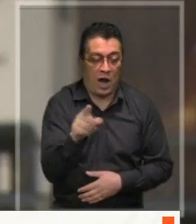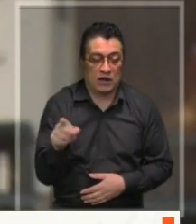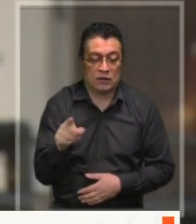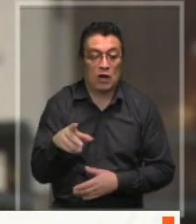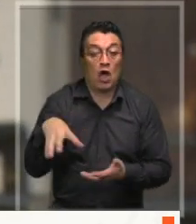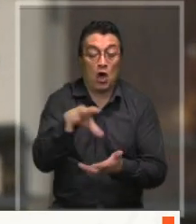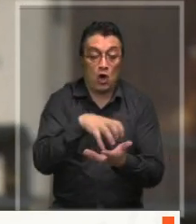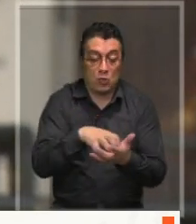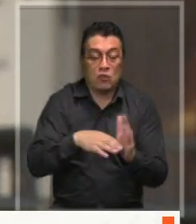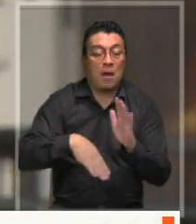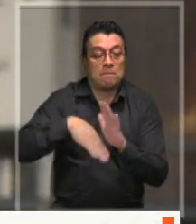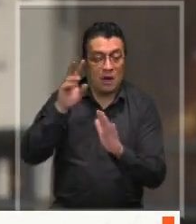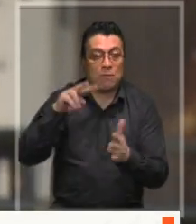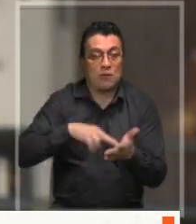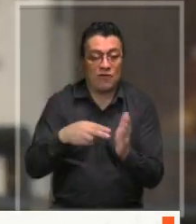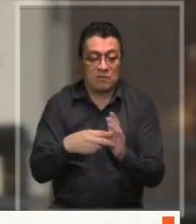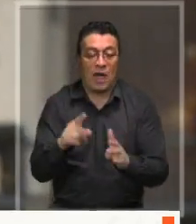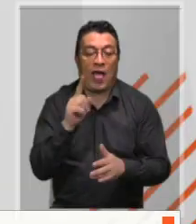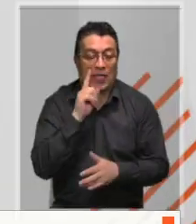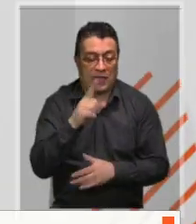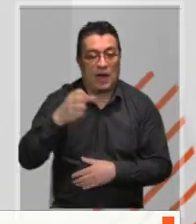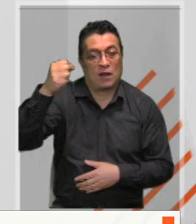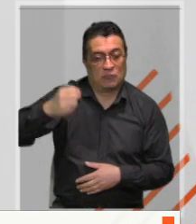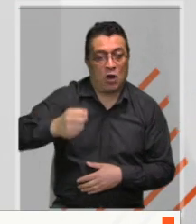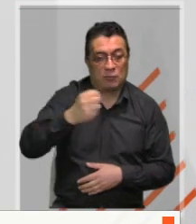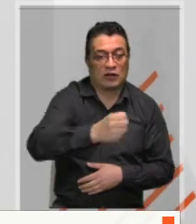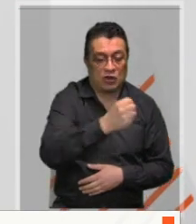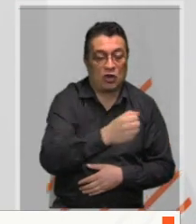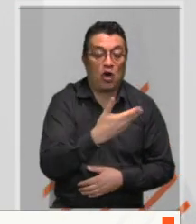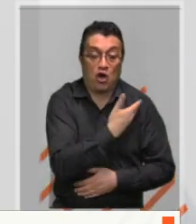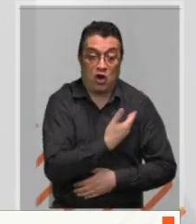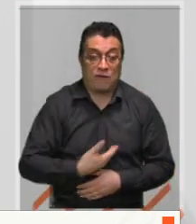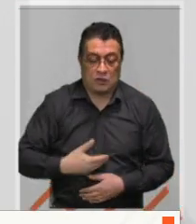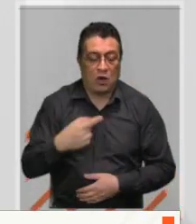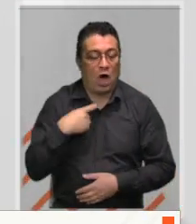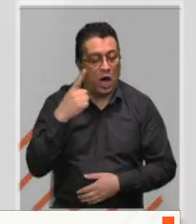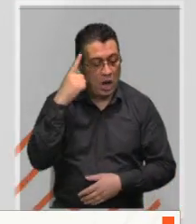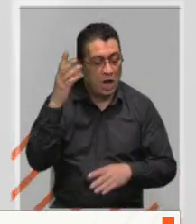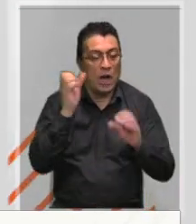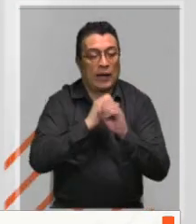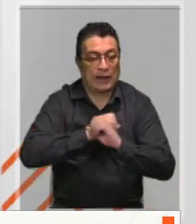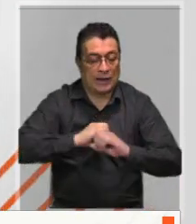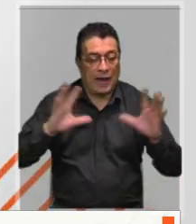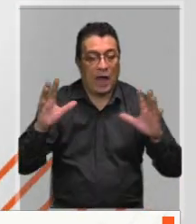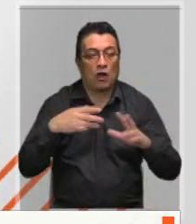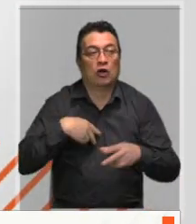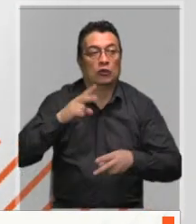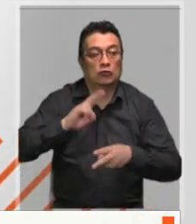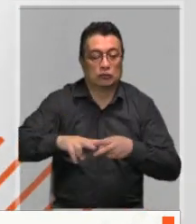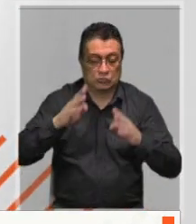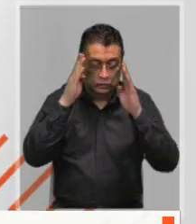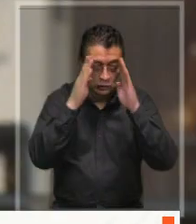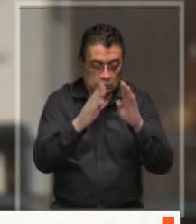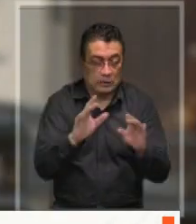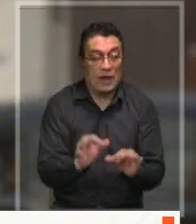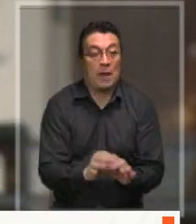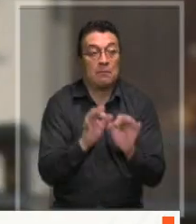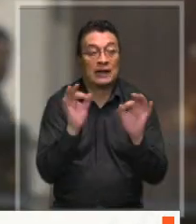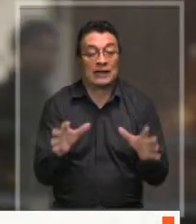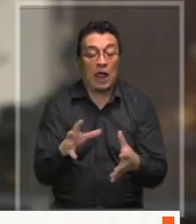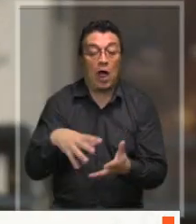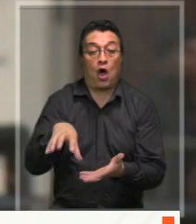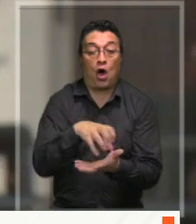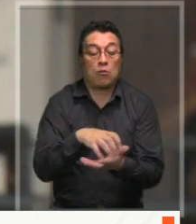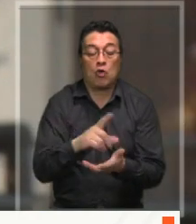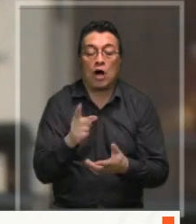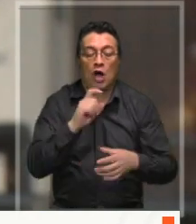las comunas que más problemas tienen en materia de homicidios. Y como gobierno tenemos muy claro que hacer un foco particular en estas comunas no puede